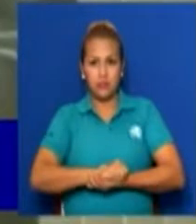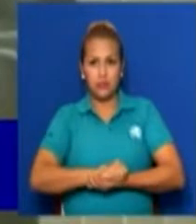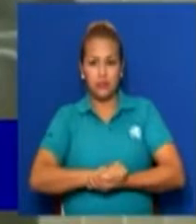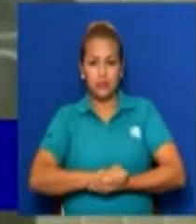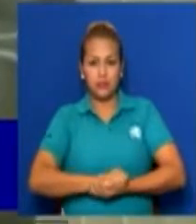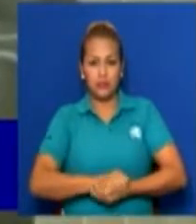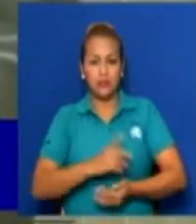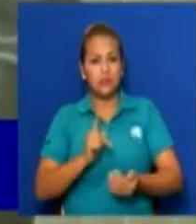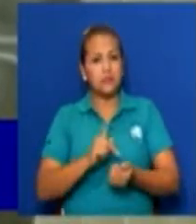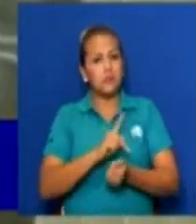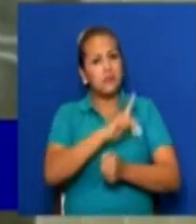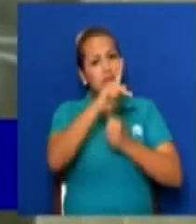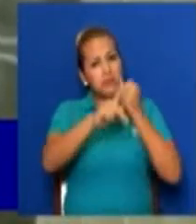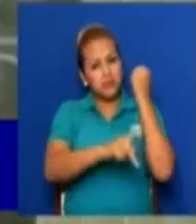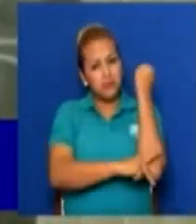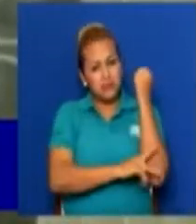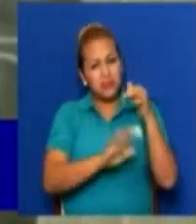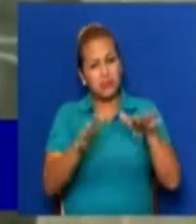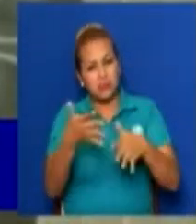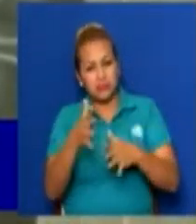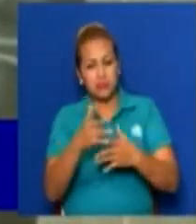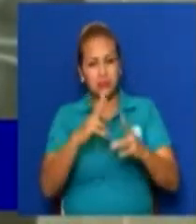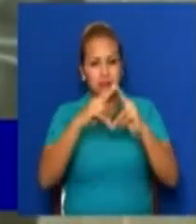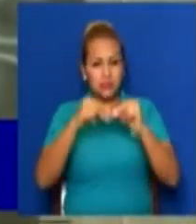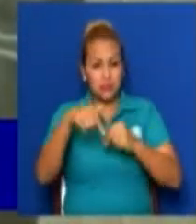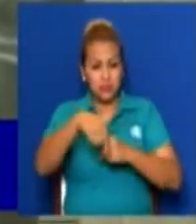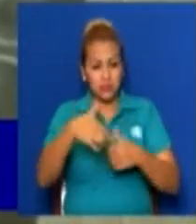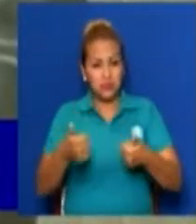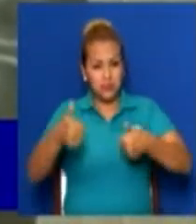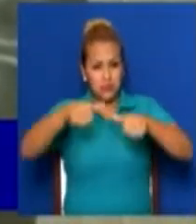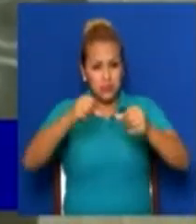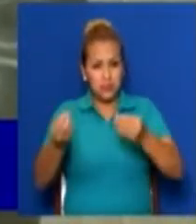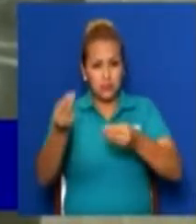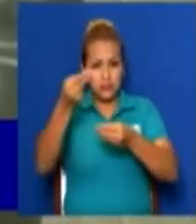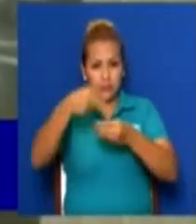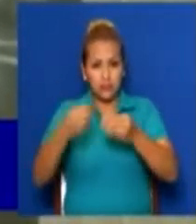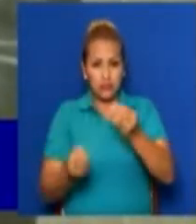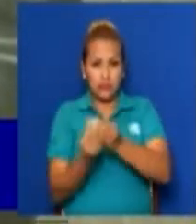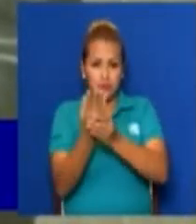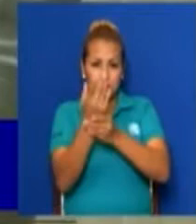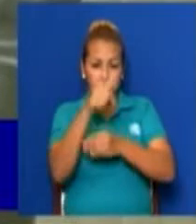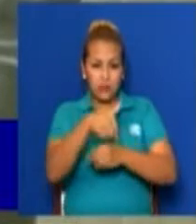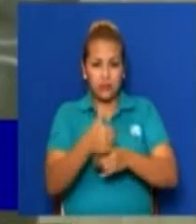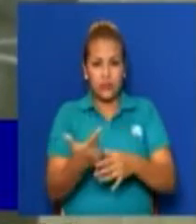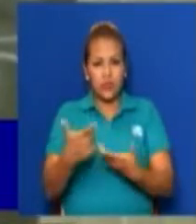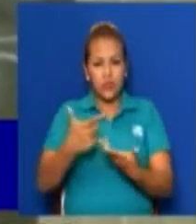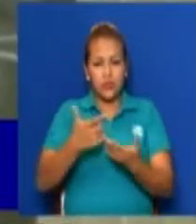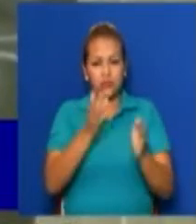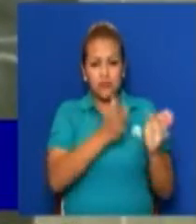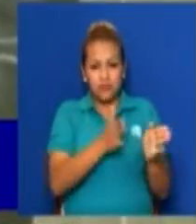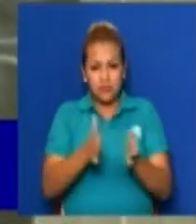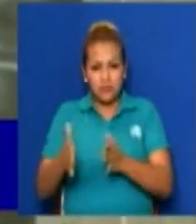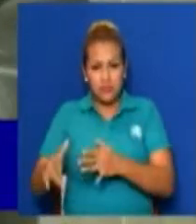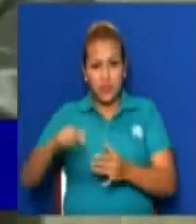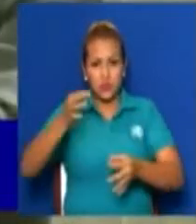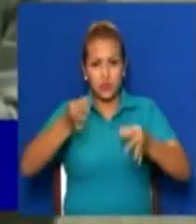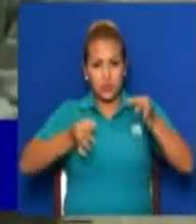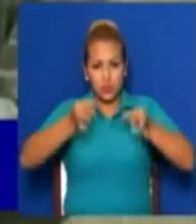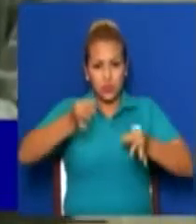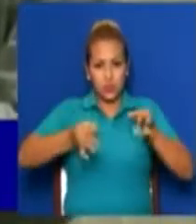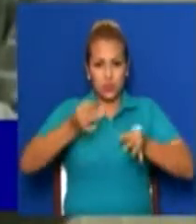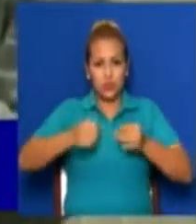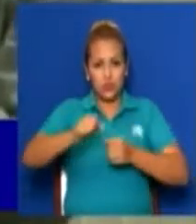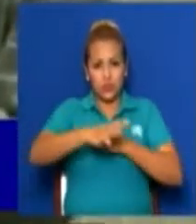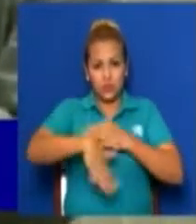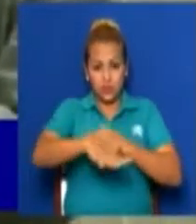El país ha incorporado ese convenio al ordenamiento jurídico nacional. Es decir, el texto